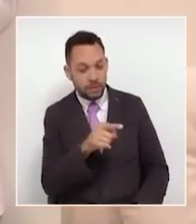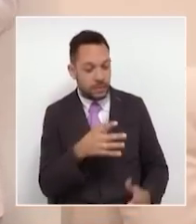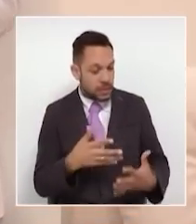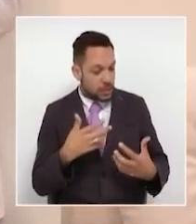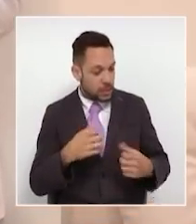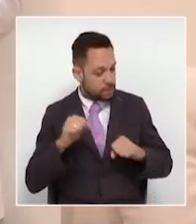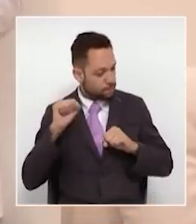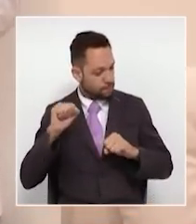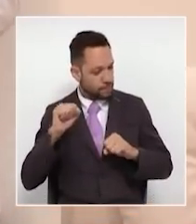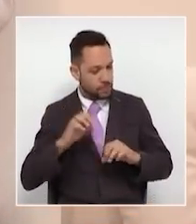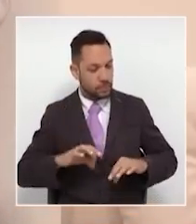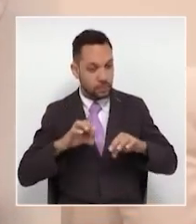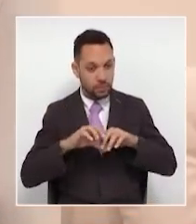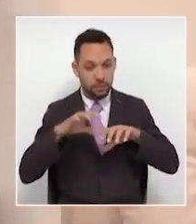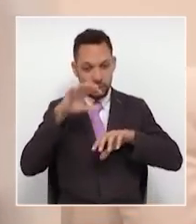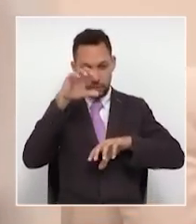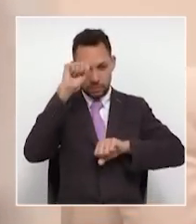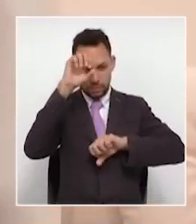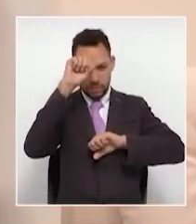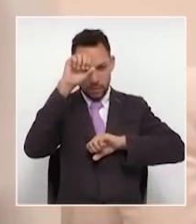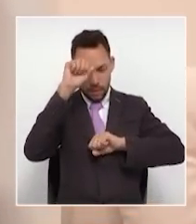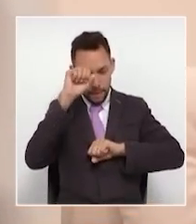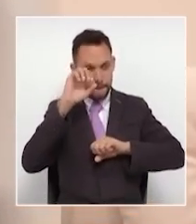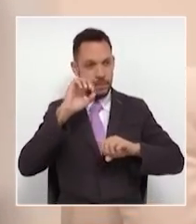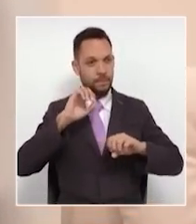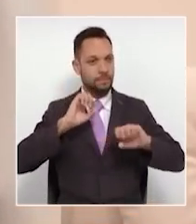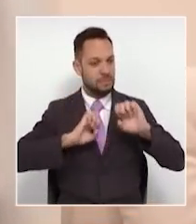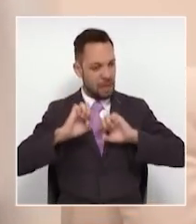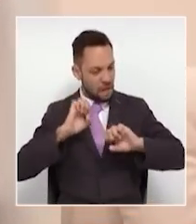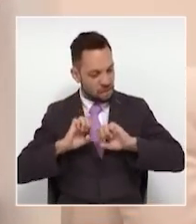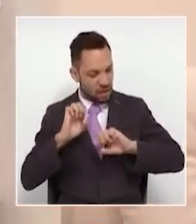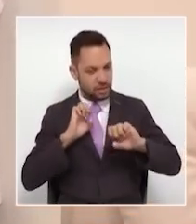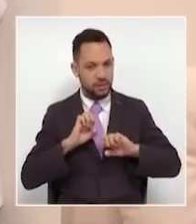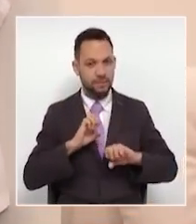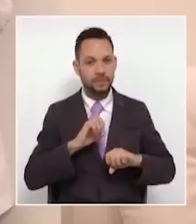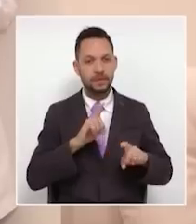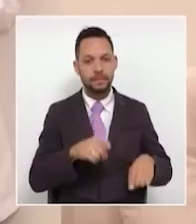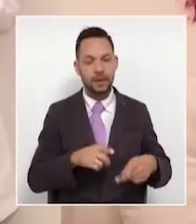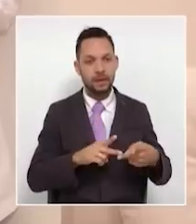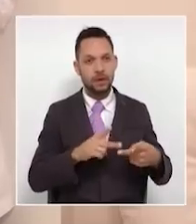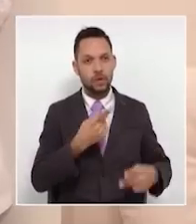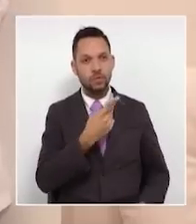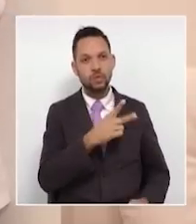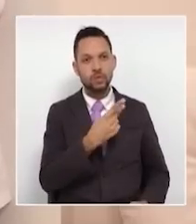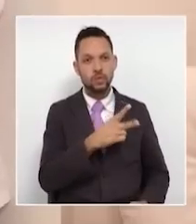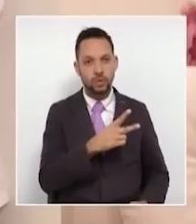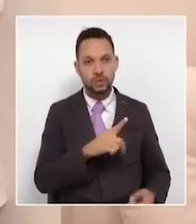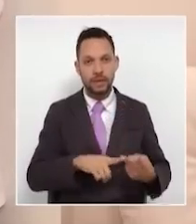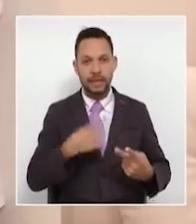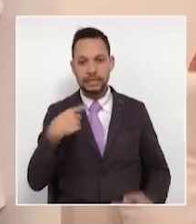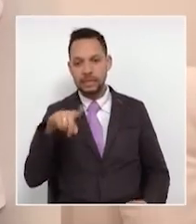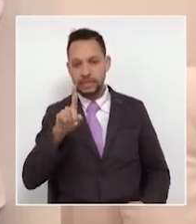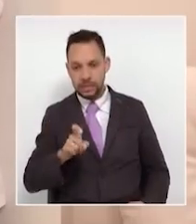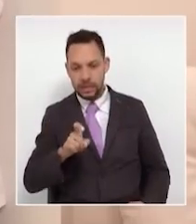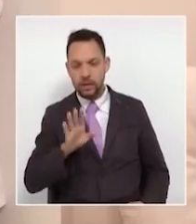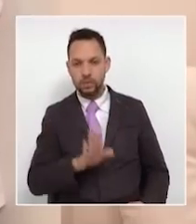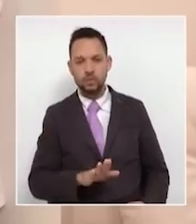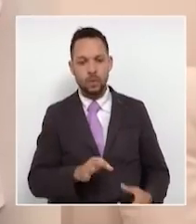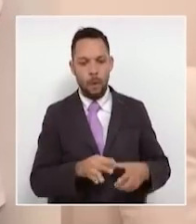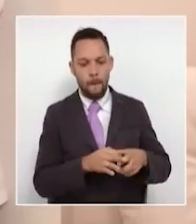capacidad cognitiva y en y mejorar las 1216 las ondas 12-16 son unas ondas